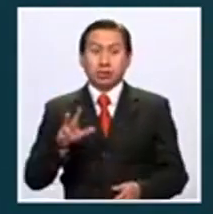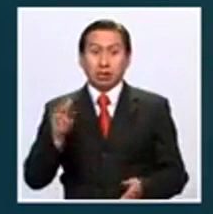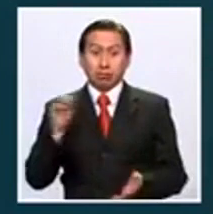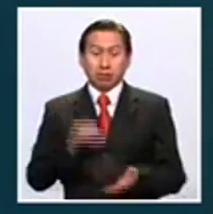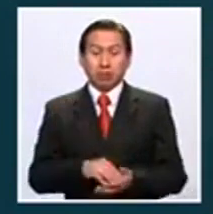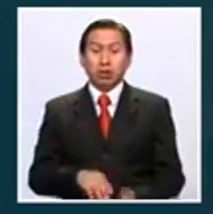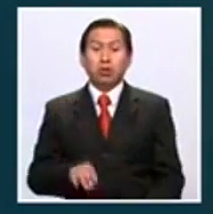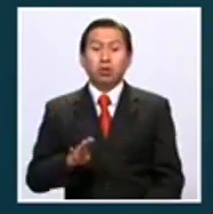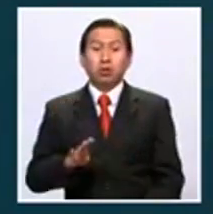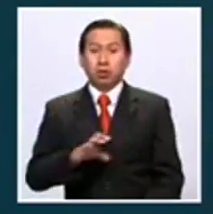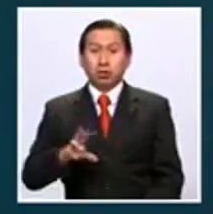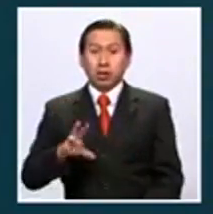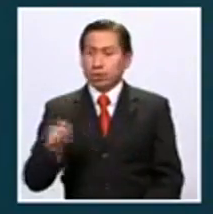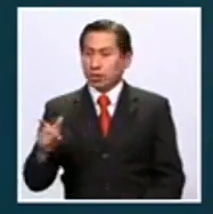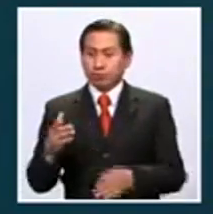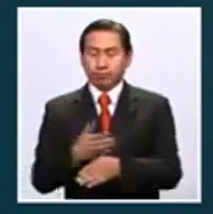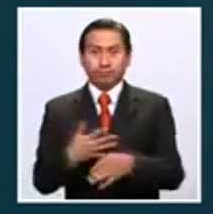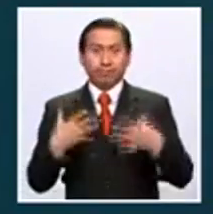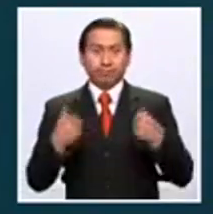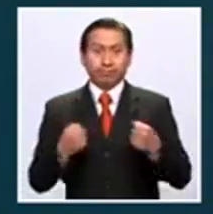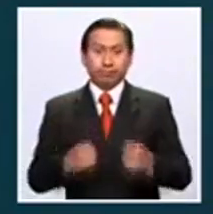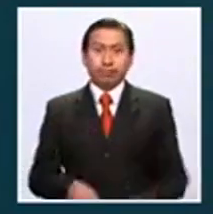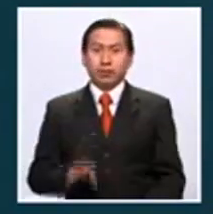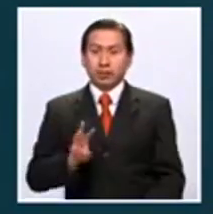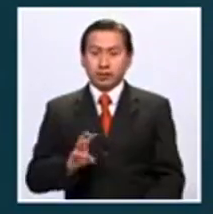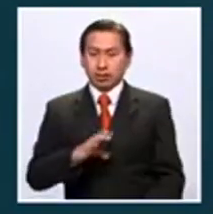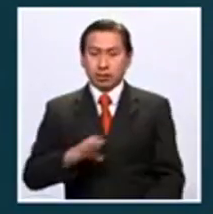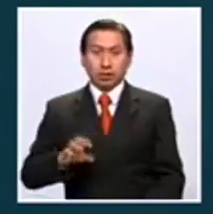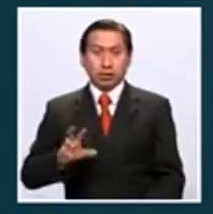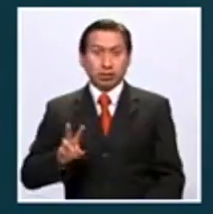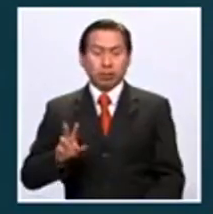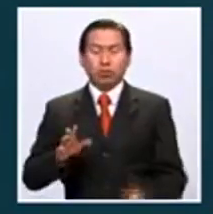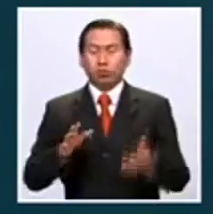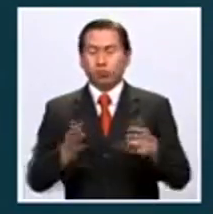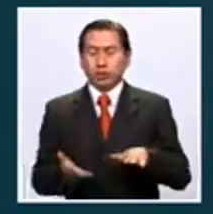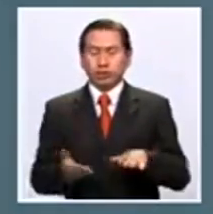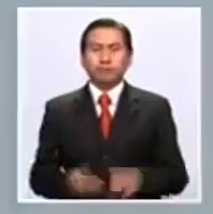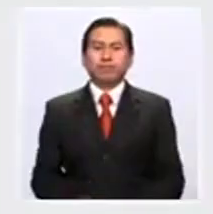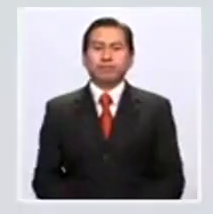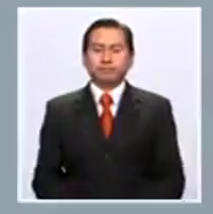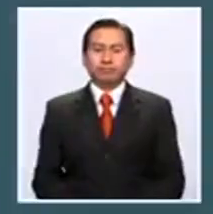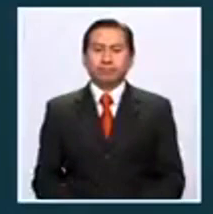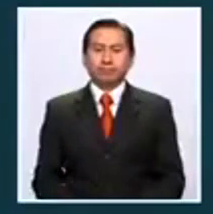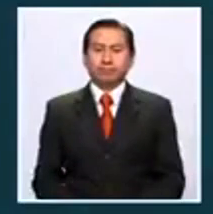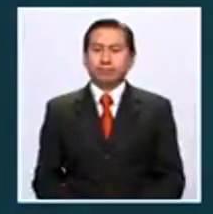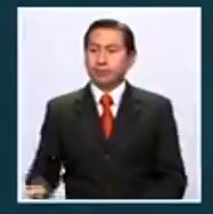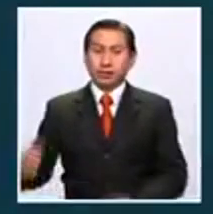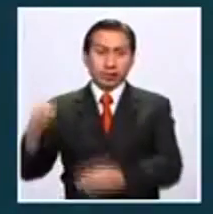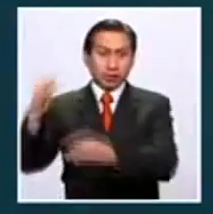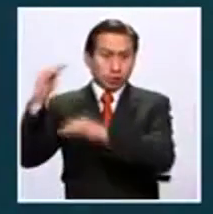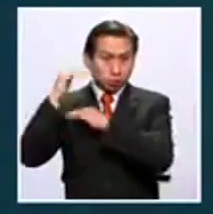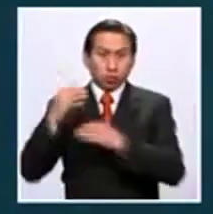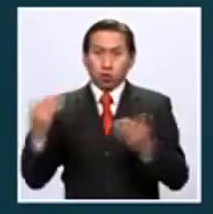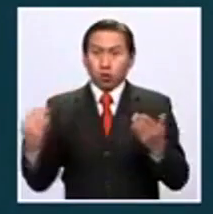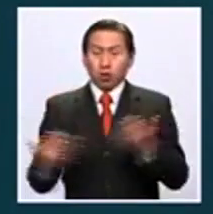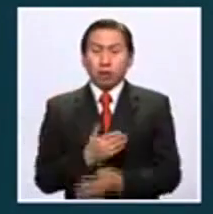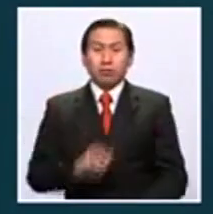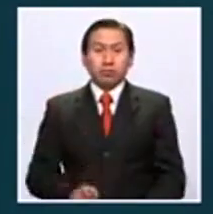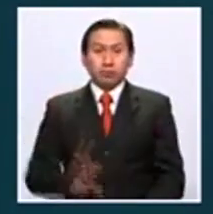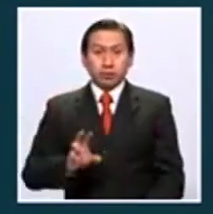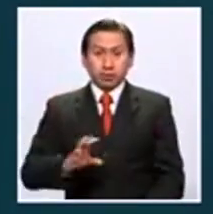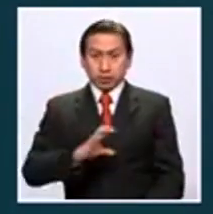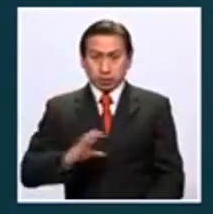3.430 recuperados y 632 decesos. Datos por departamento: Santa Cruz, nuevos